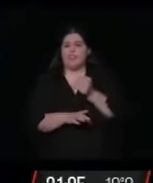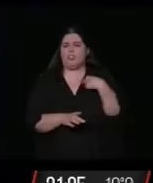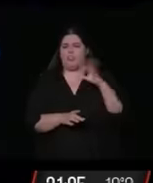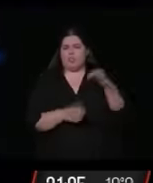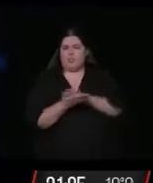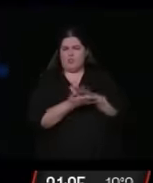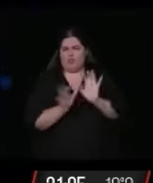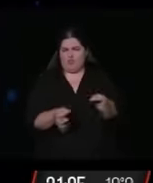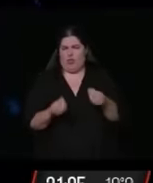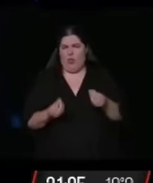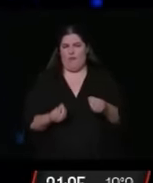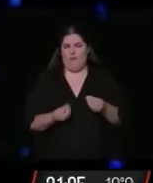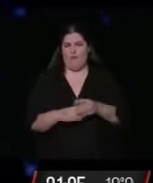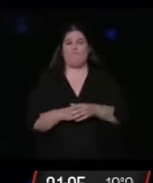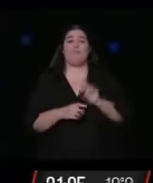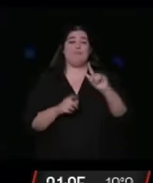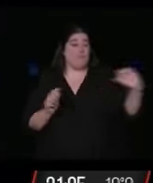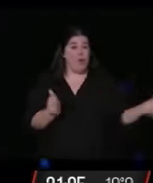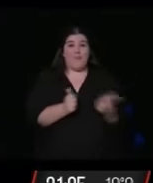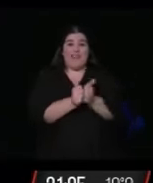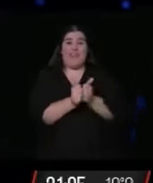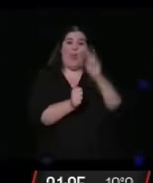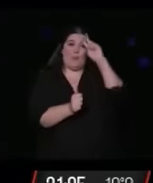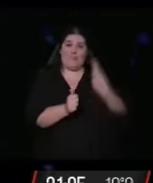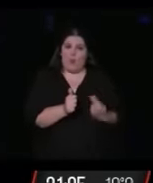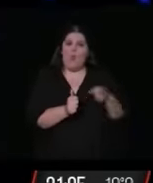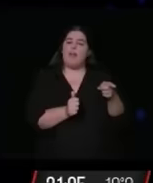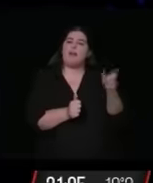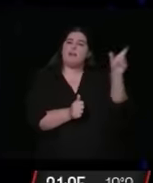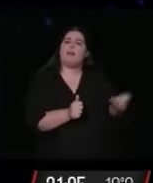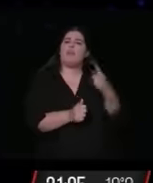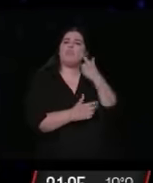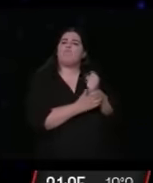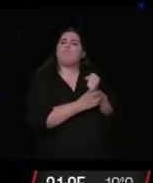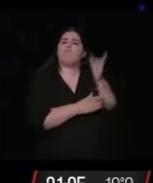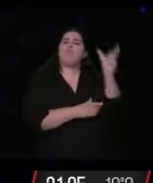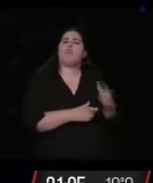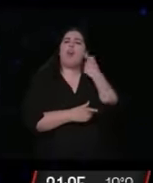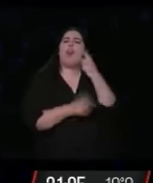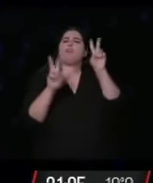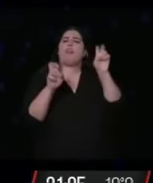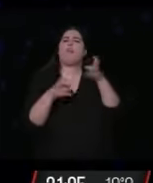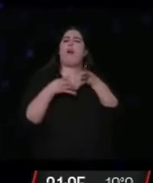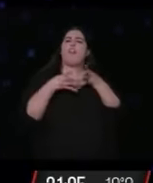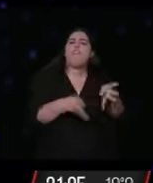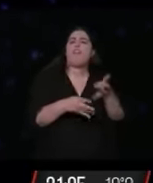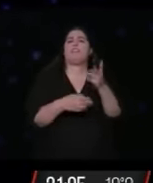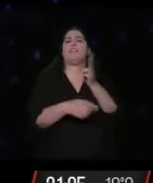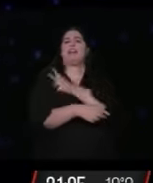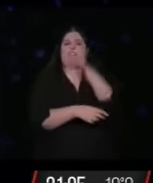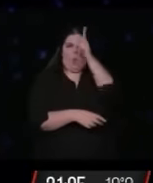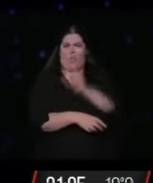mismo tiempo, mi compañera Victoria Villarruel es especialista en temas de seguridad y defensa. Por lo